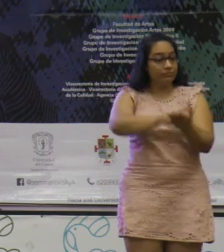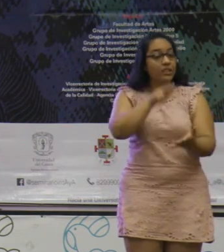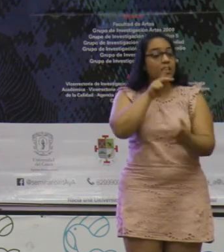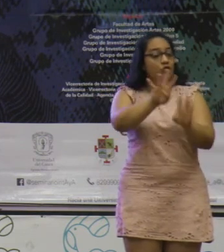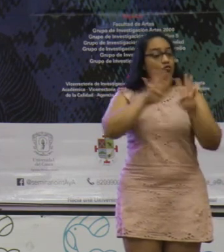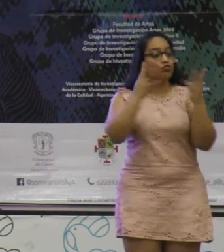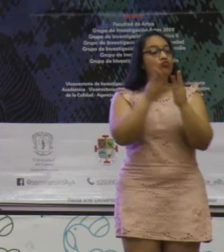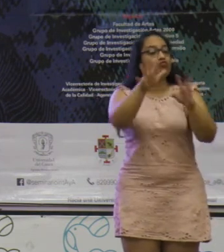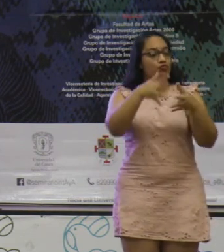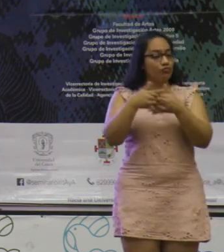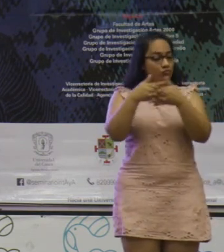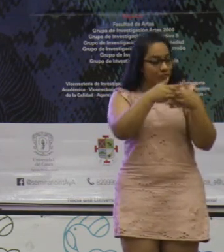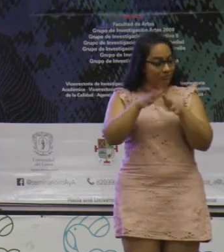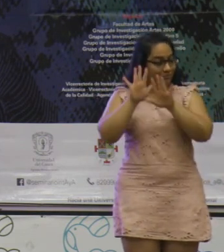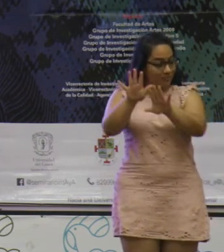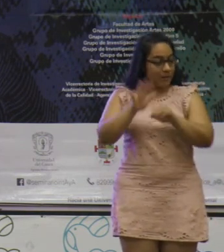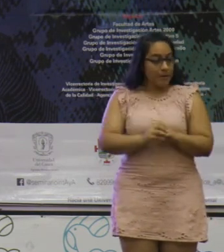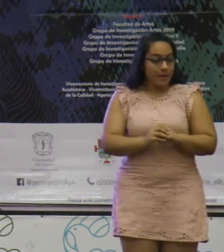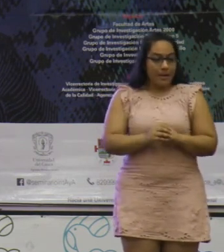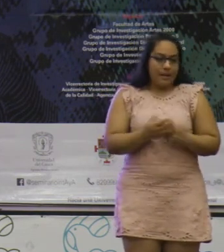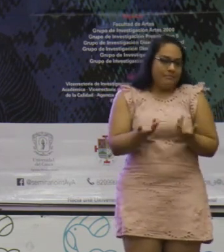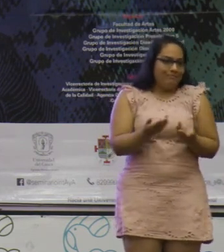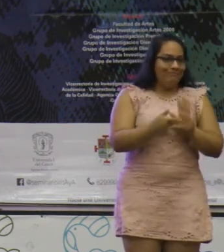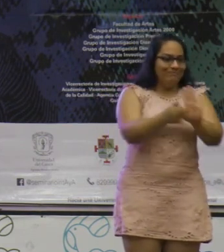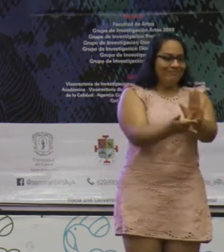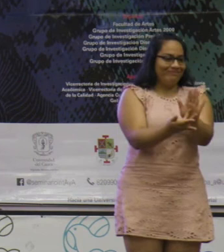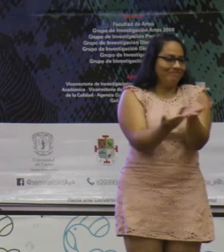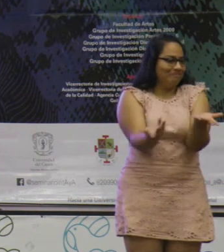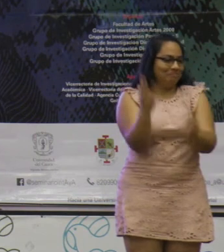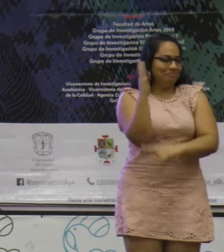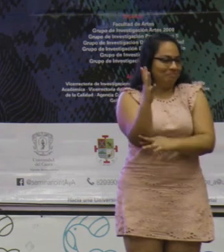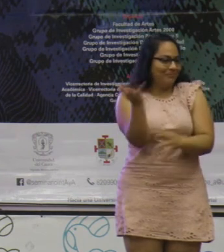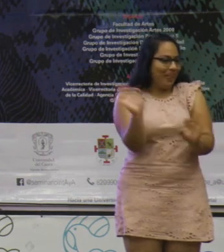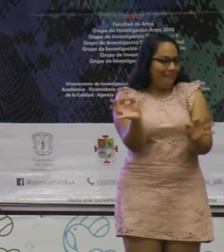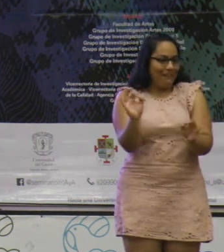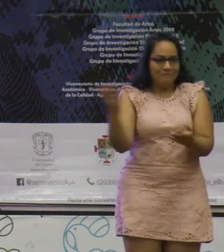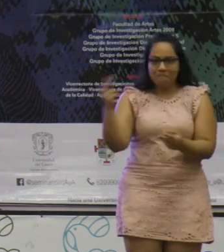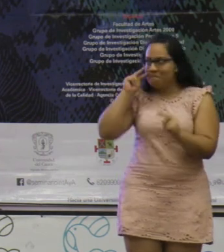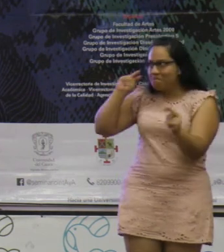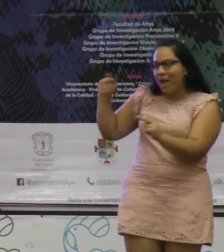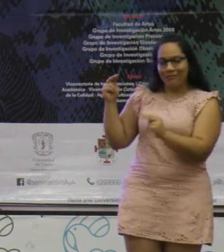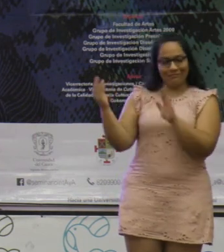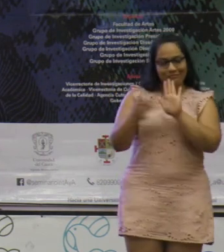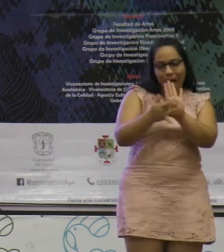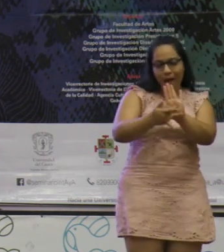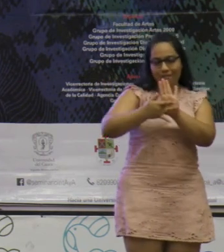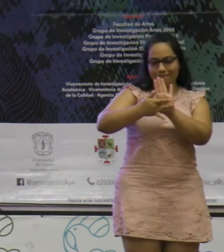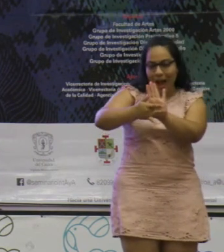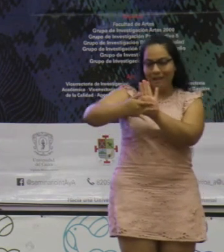Estados Unidos. Y les quiero, no va a haber mucho que decir. Van a empezar a ver de qué se trata. Es